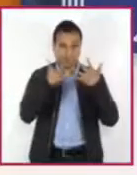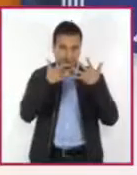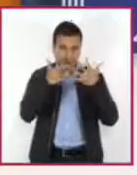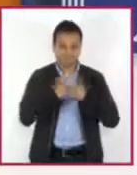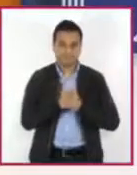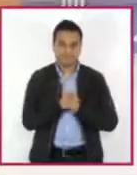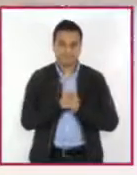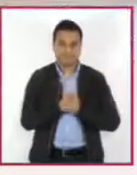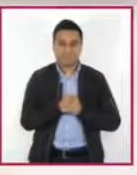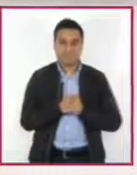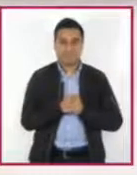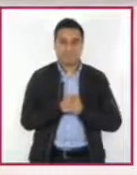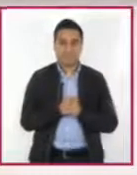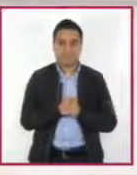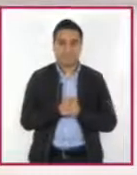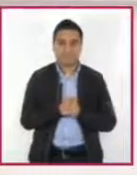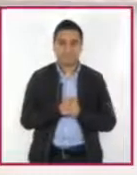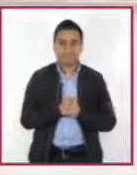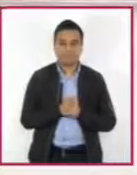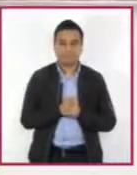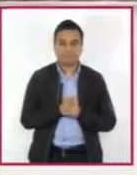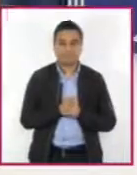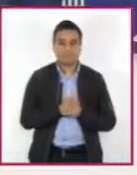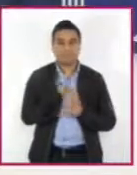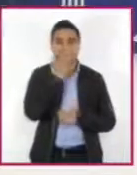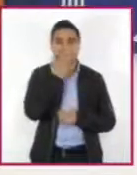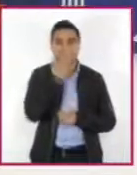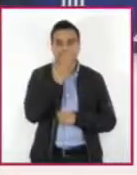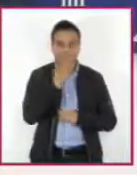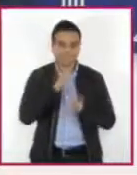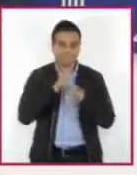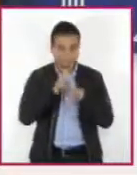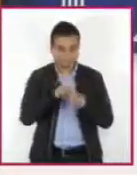1, 2, 3, 4, 5, 6, 7. Siguen ustedes.